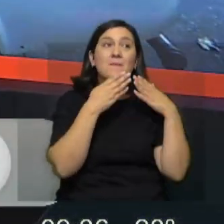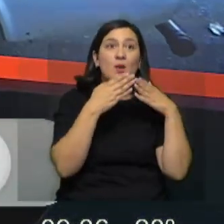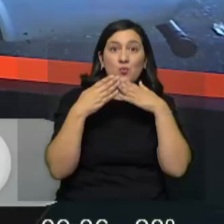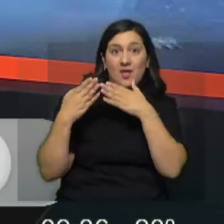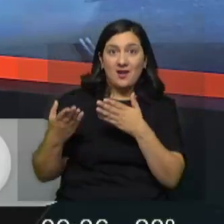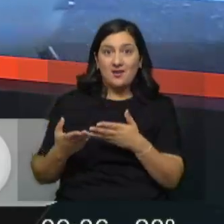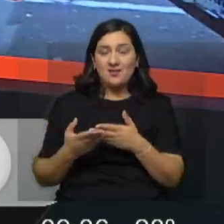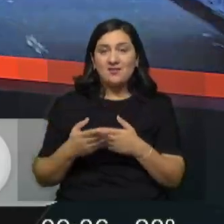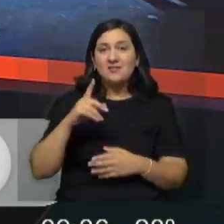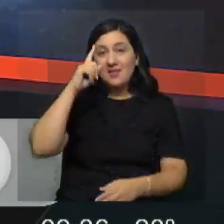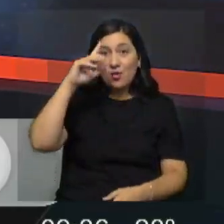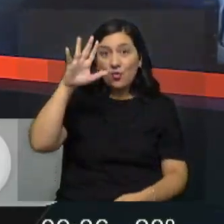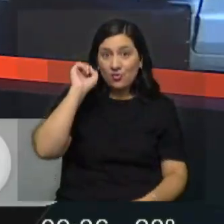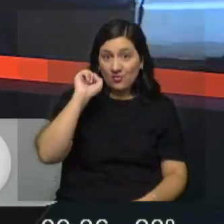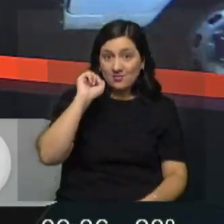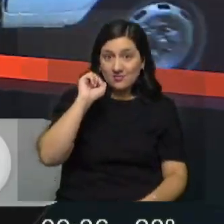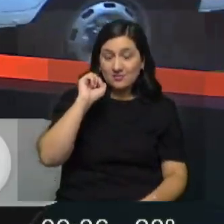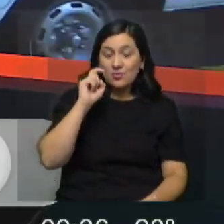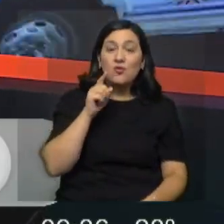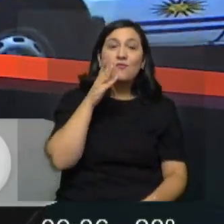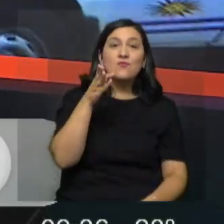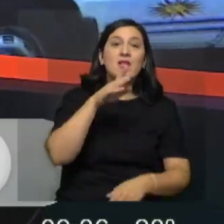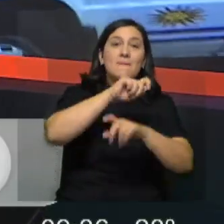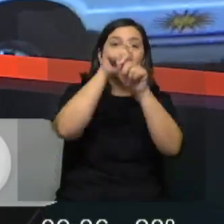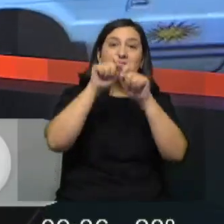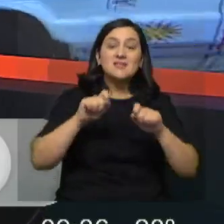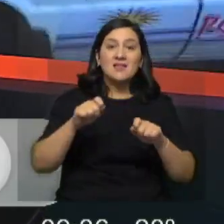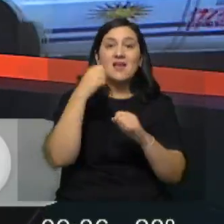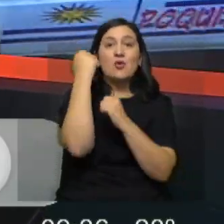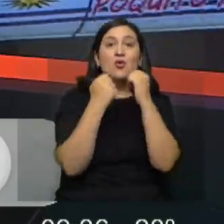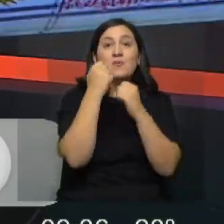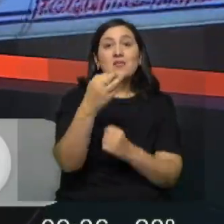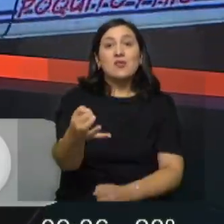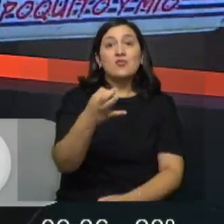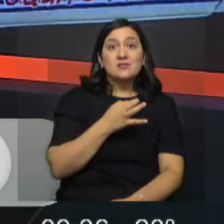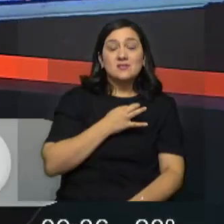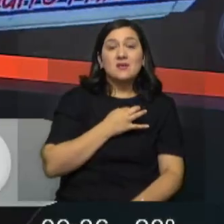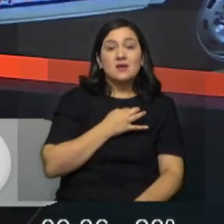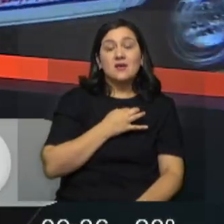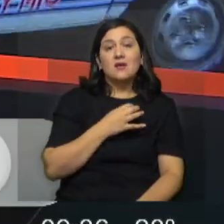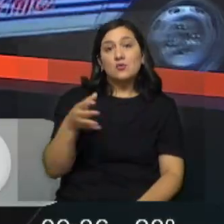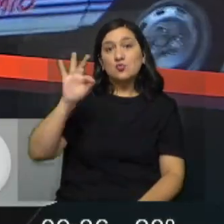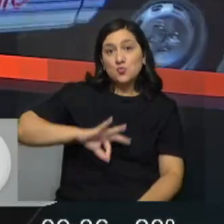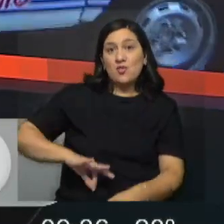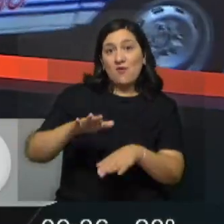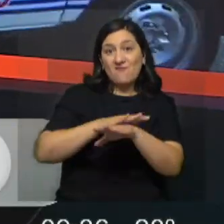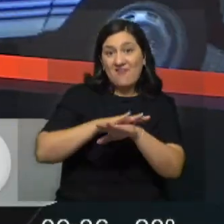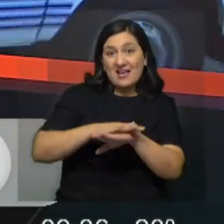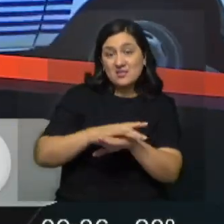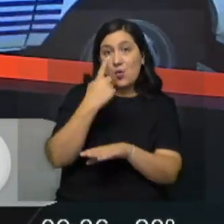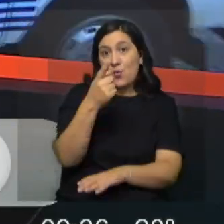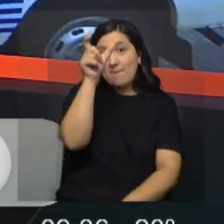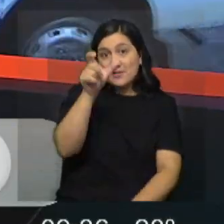Viva, ¿te acordás que te recuerdo que cuando estuviste en el TICNT, el economista nos hablaba de que un ingreso base de una